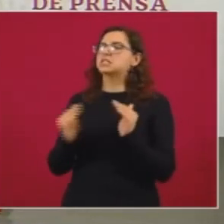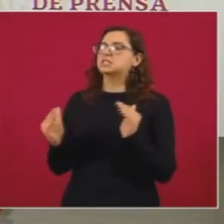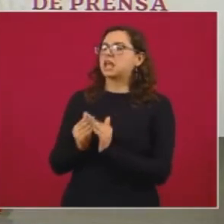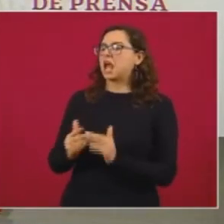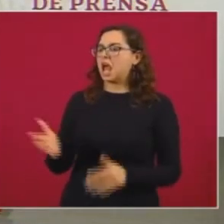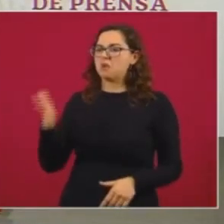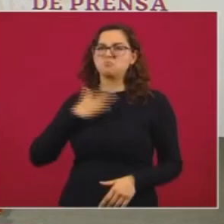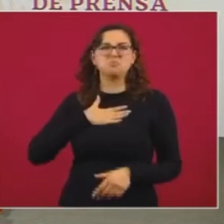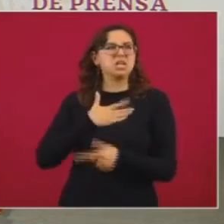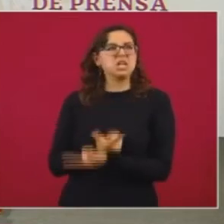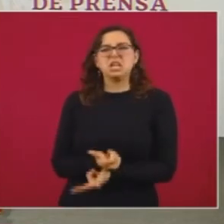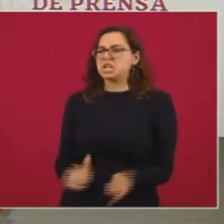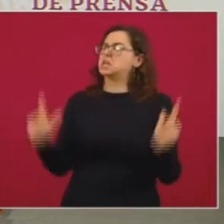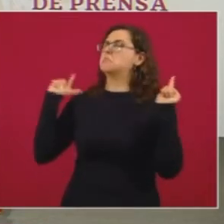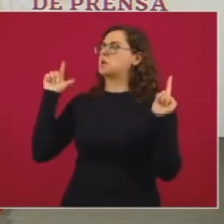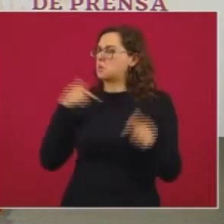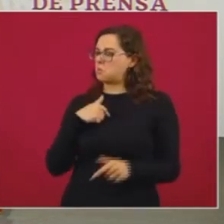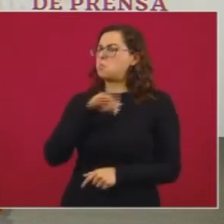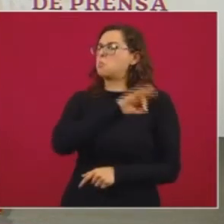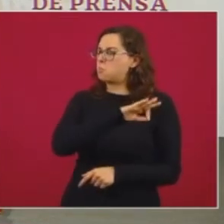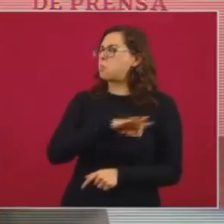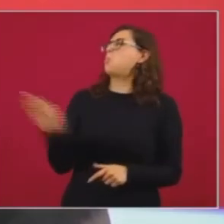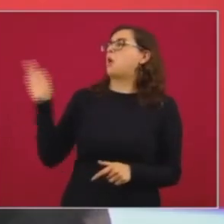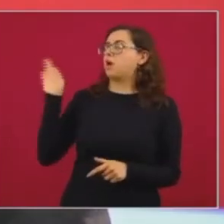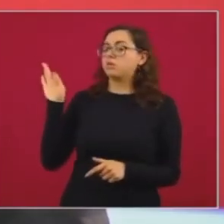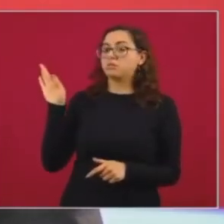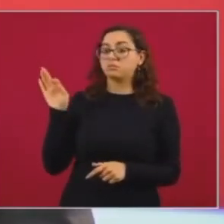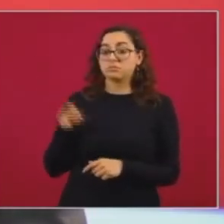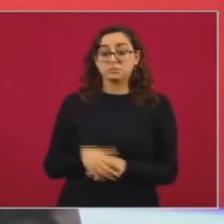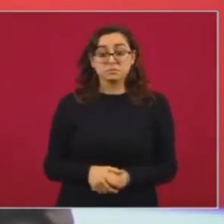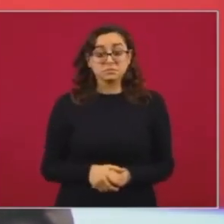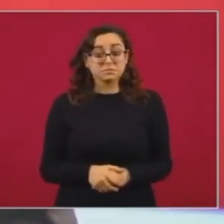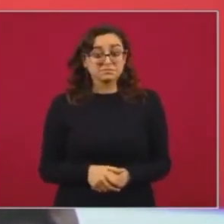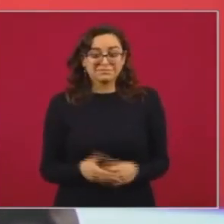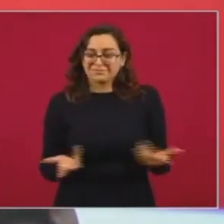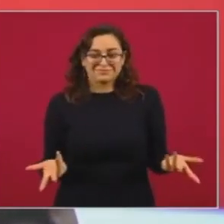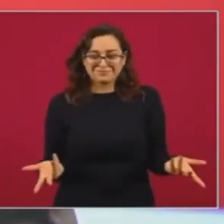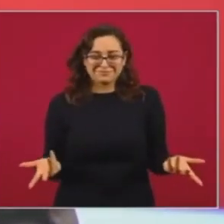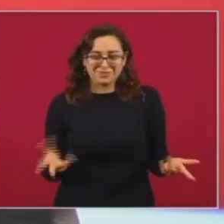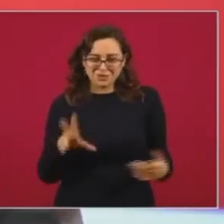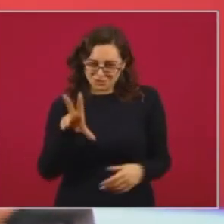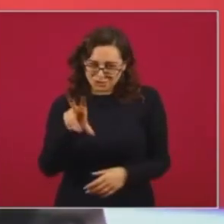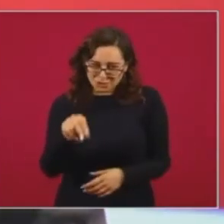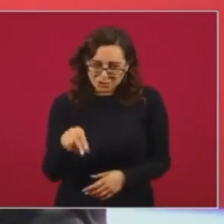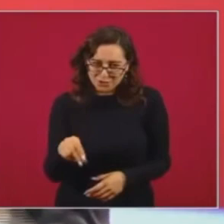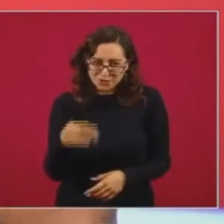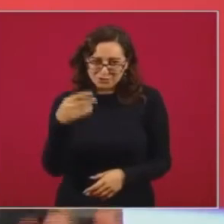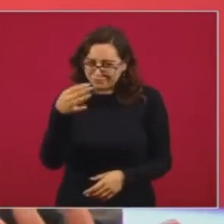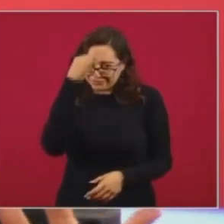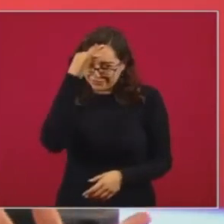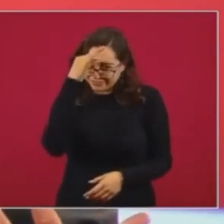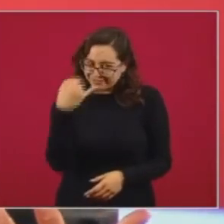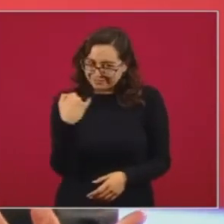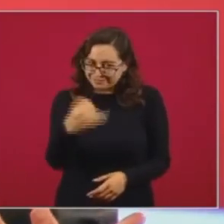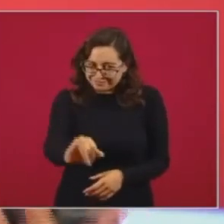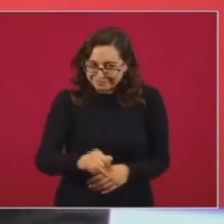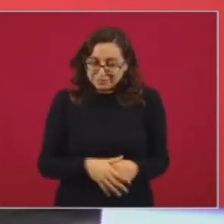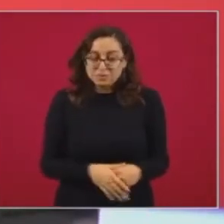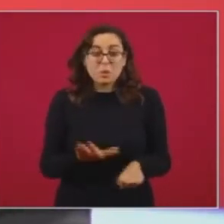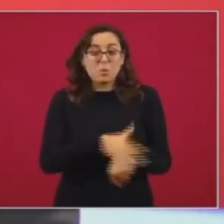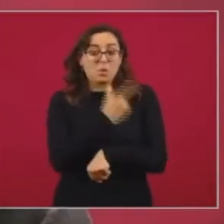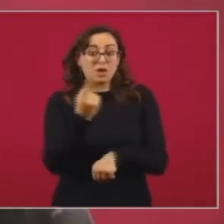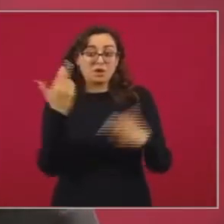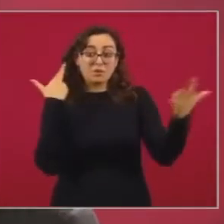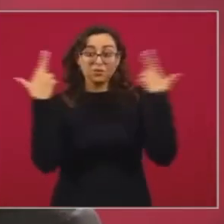yo puedo hacer lo que quiera. Esto es desde todo punto de vista absurdo, porque el ruido se propaga. Y